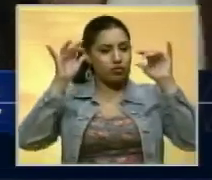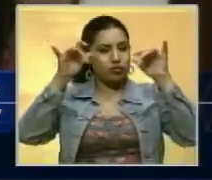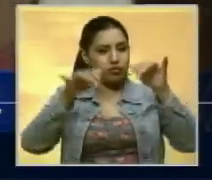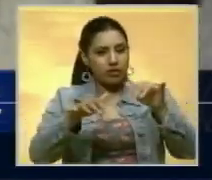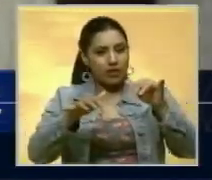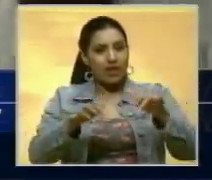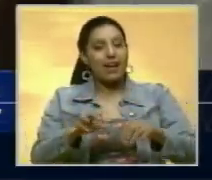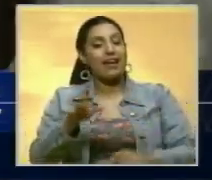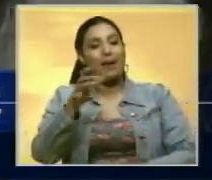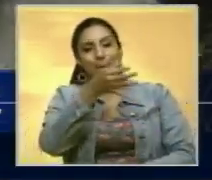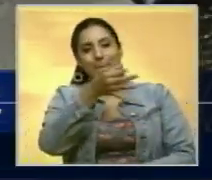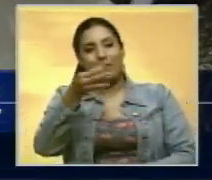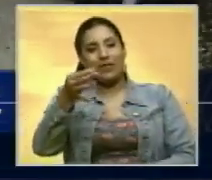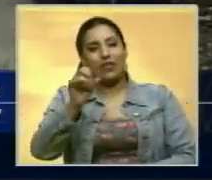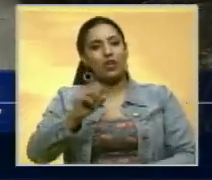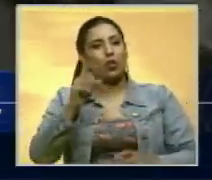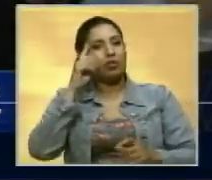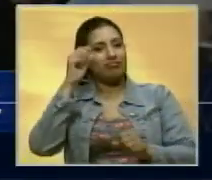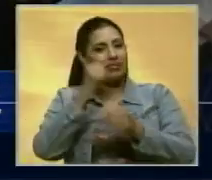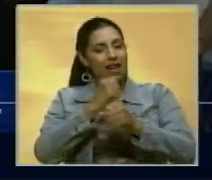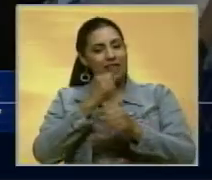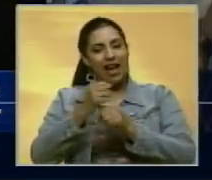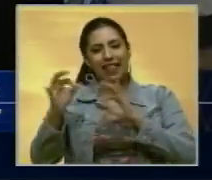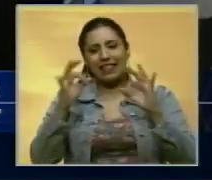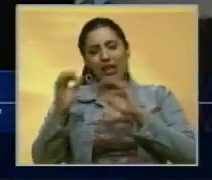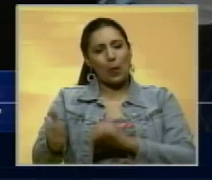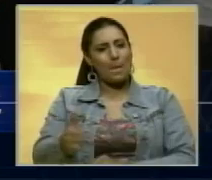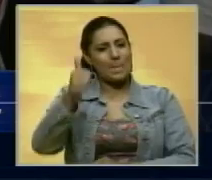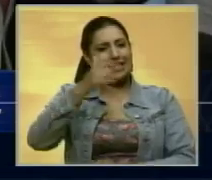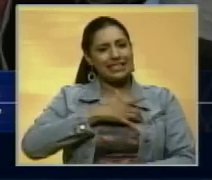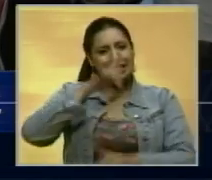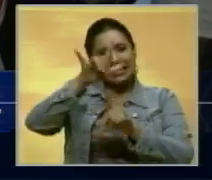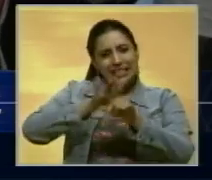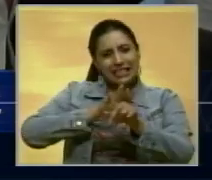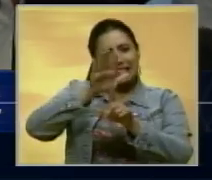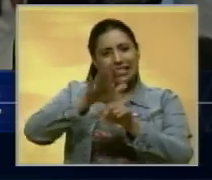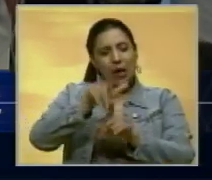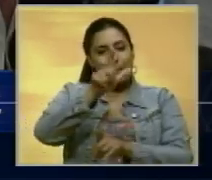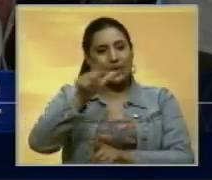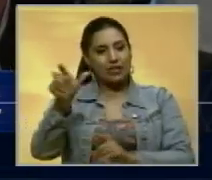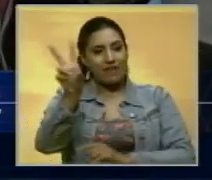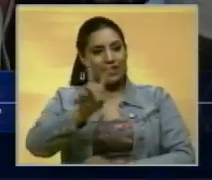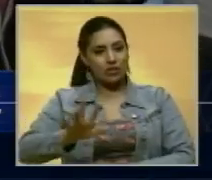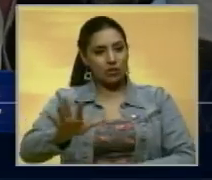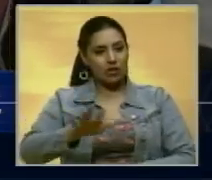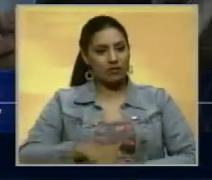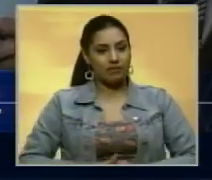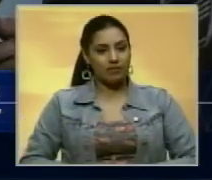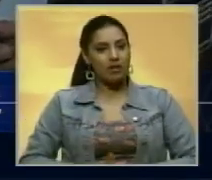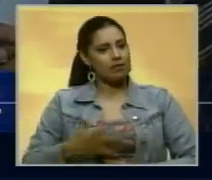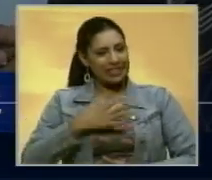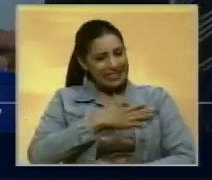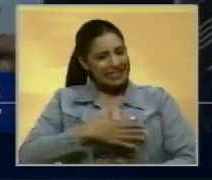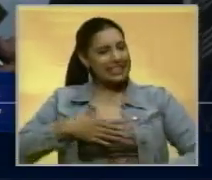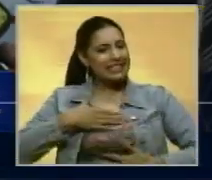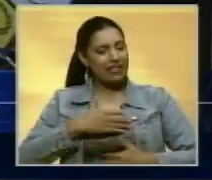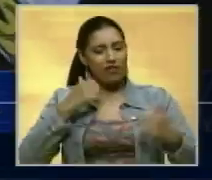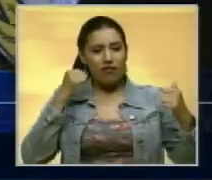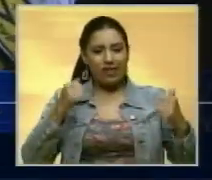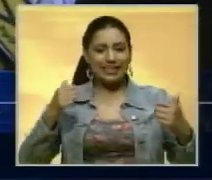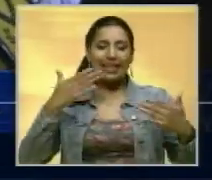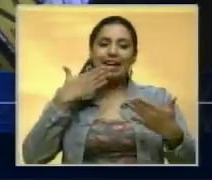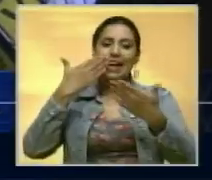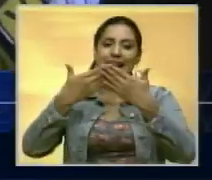al evento el éxito de una de las producciones dramáticas más queridas por la teleaudiencia venezolana. Bueno, muy contenta, de verdad